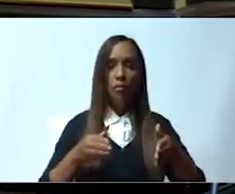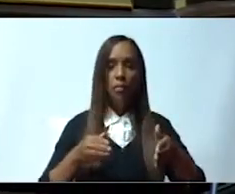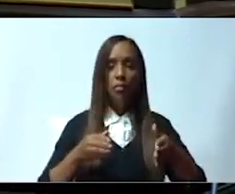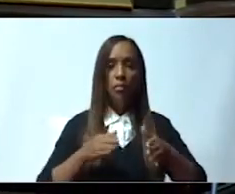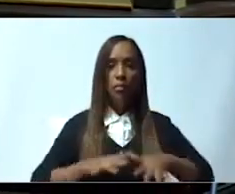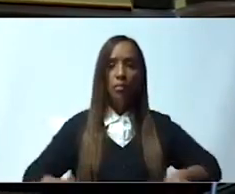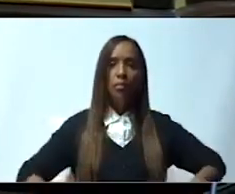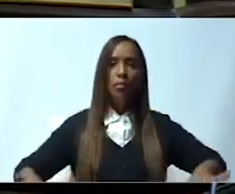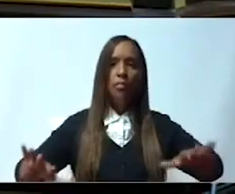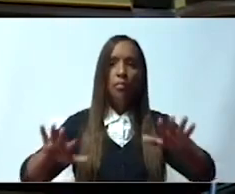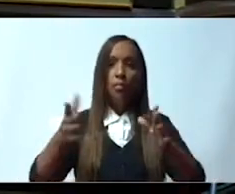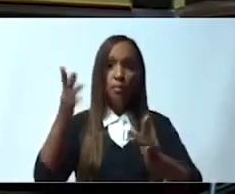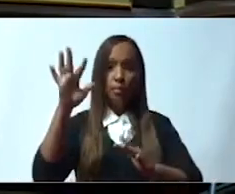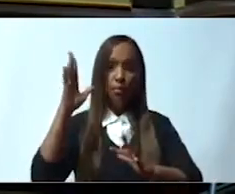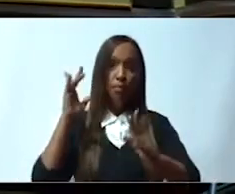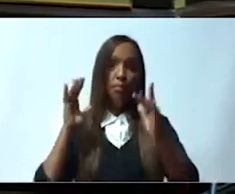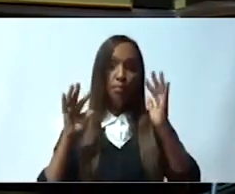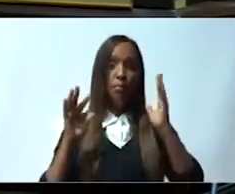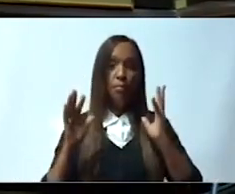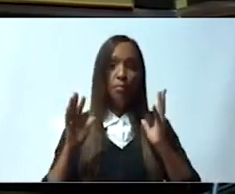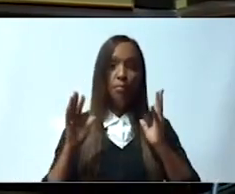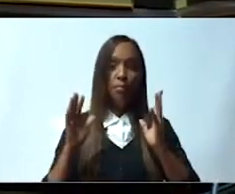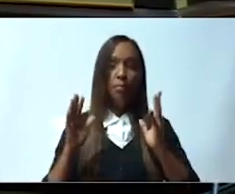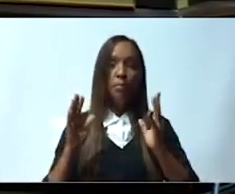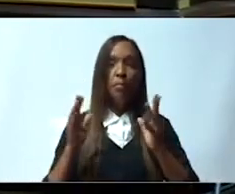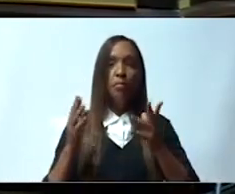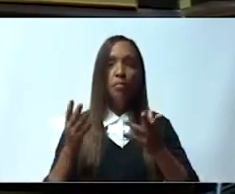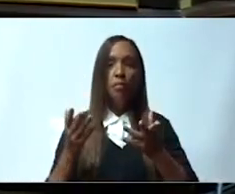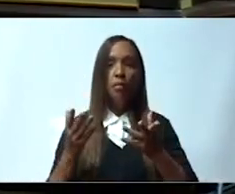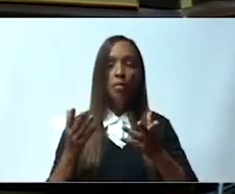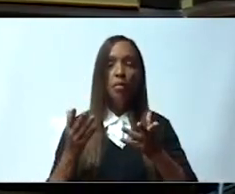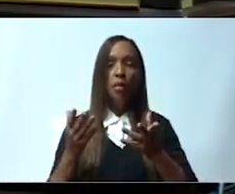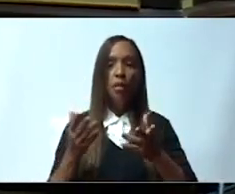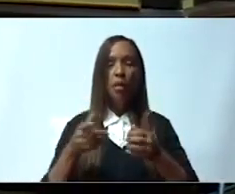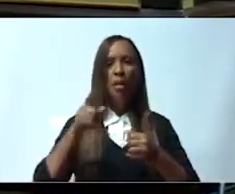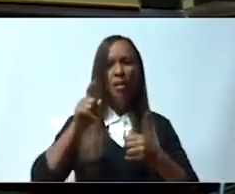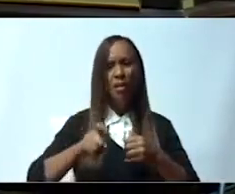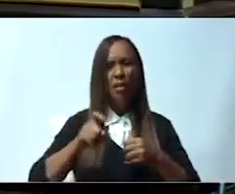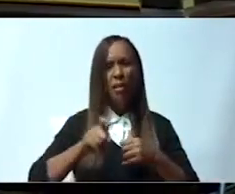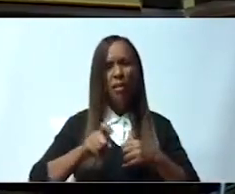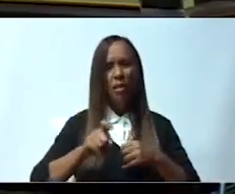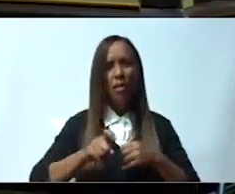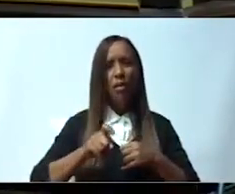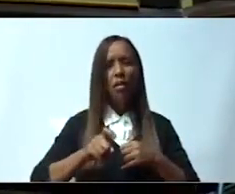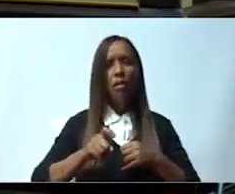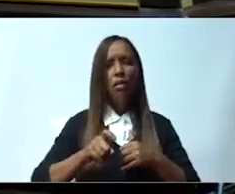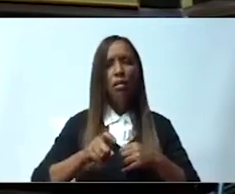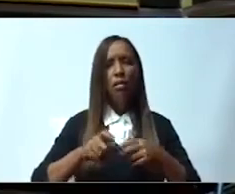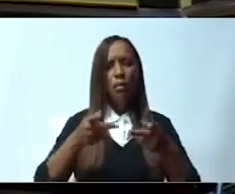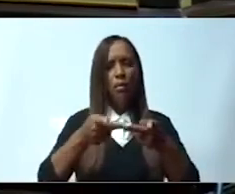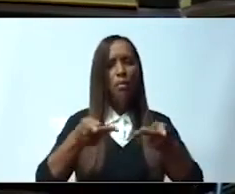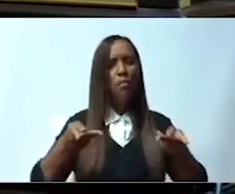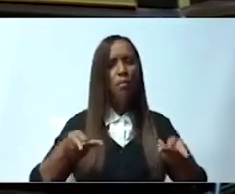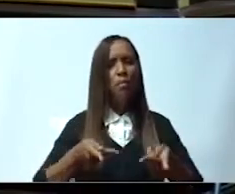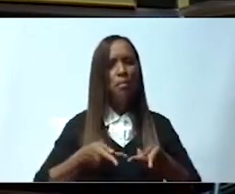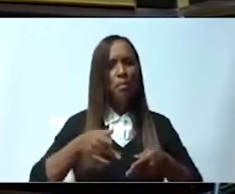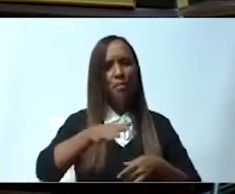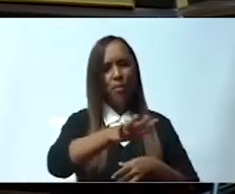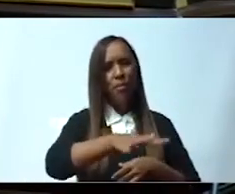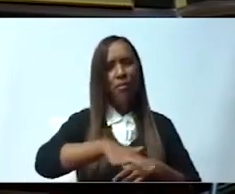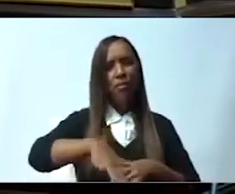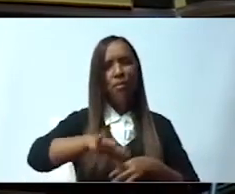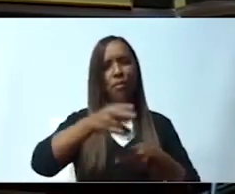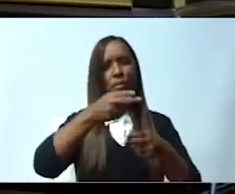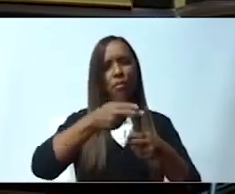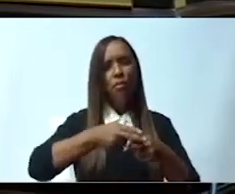Jardines del Norte, que es un sector que tiene 50 años ya de haber sido construido por el expresidente